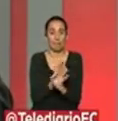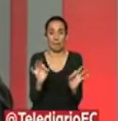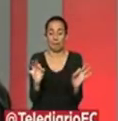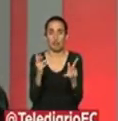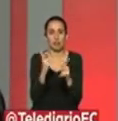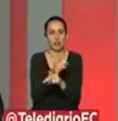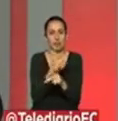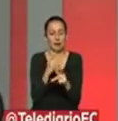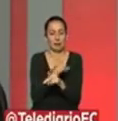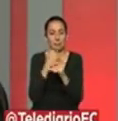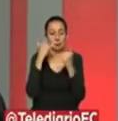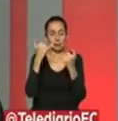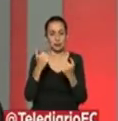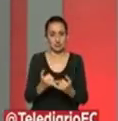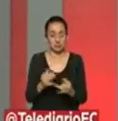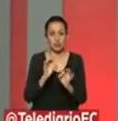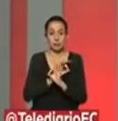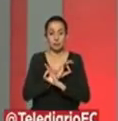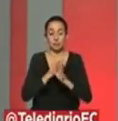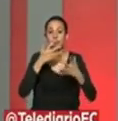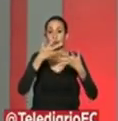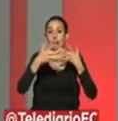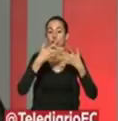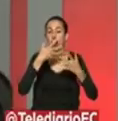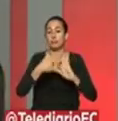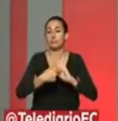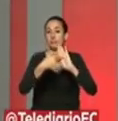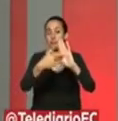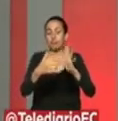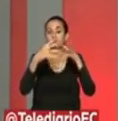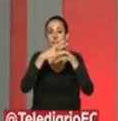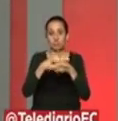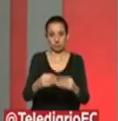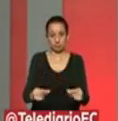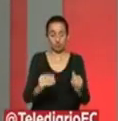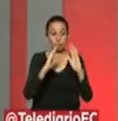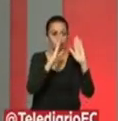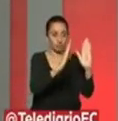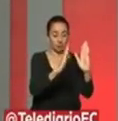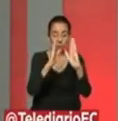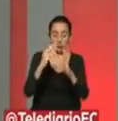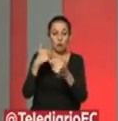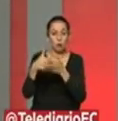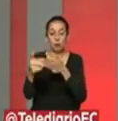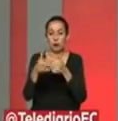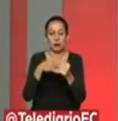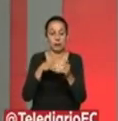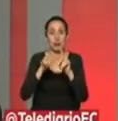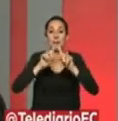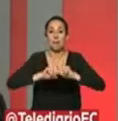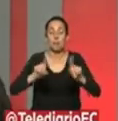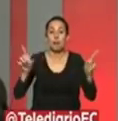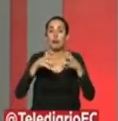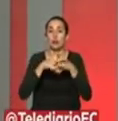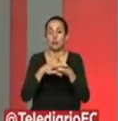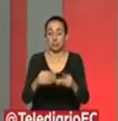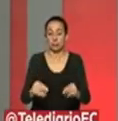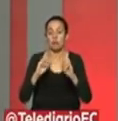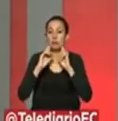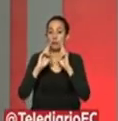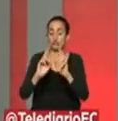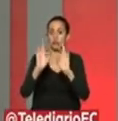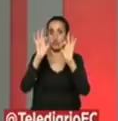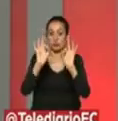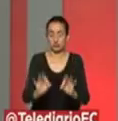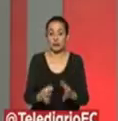grave que no ser absolutamente transparentes y resolver, ya sea por un lado o por otro, los procesos fiscalizatorios. Esa es la respuesta,